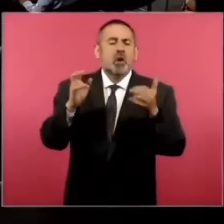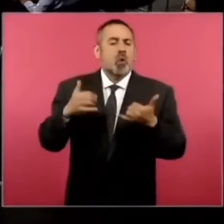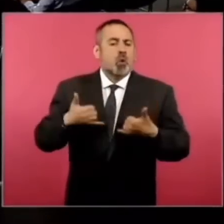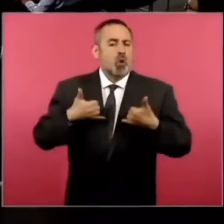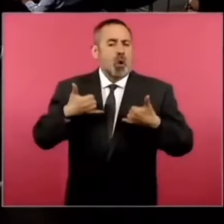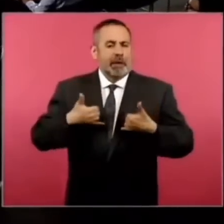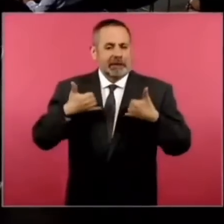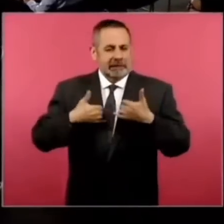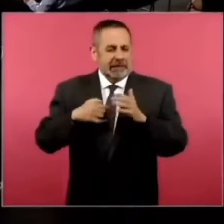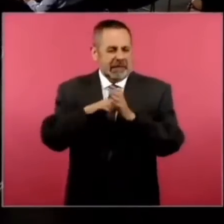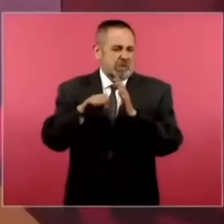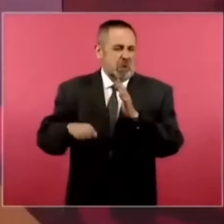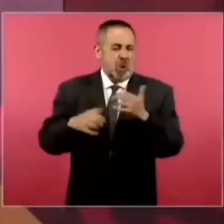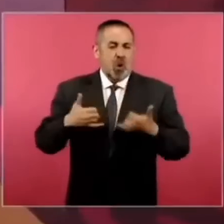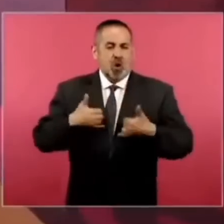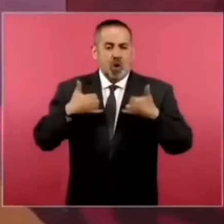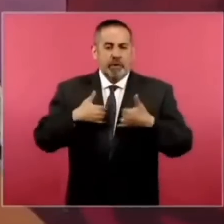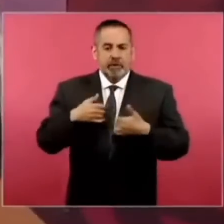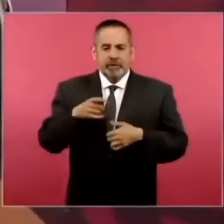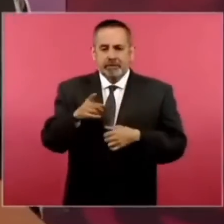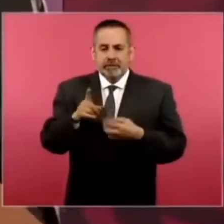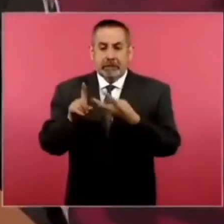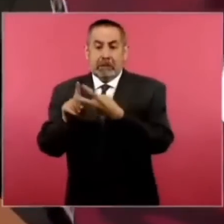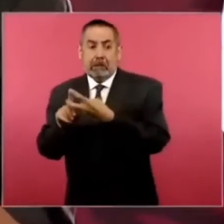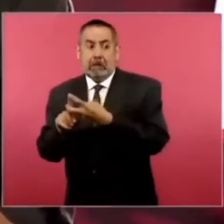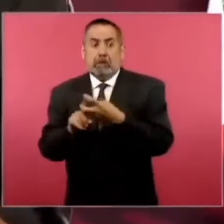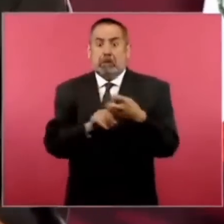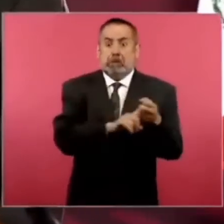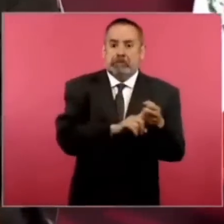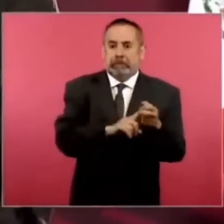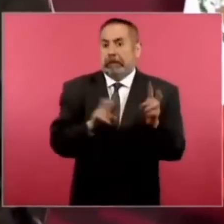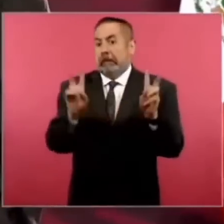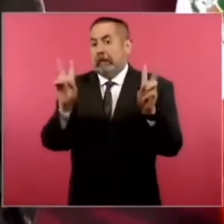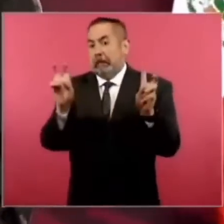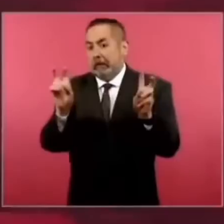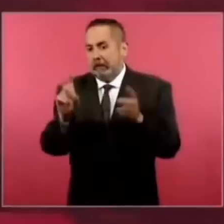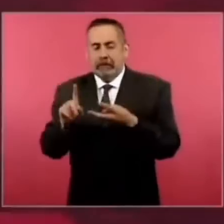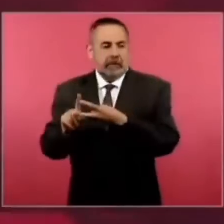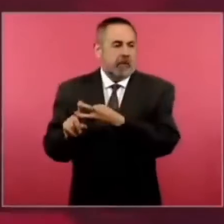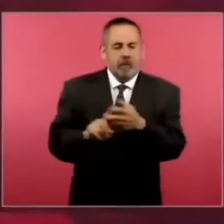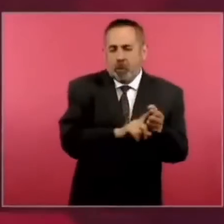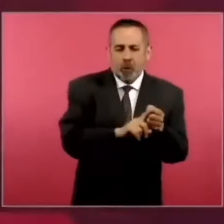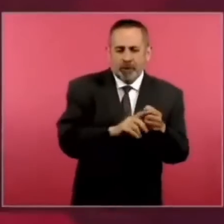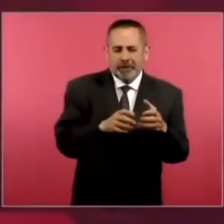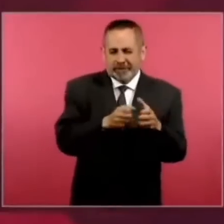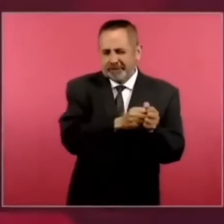supuestamente fueron secuestrados, me refiero